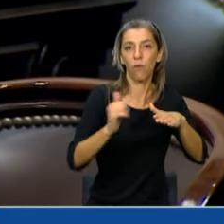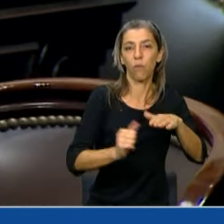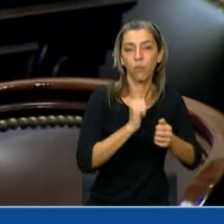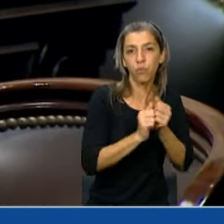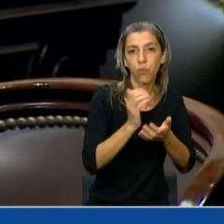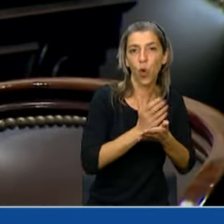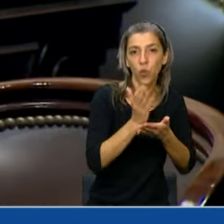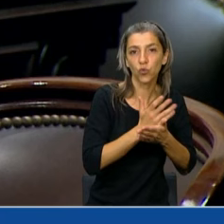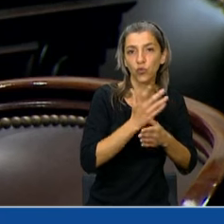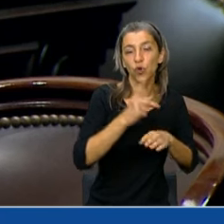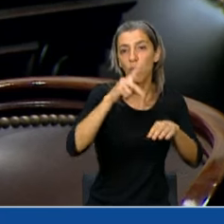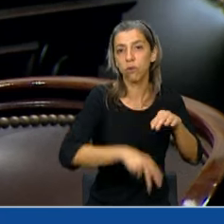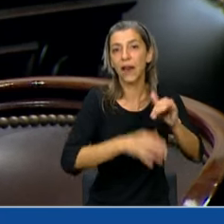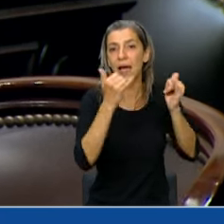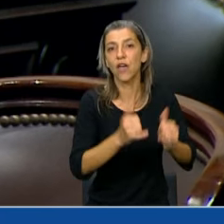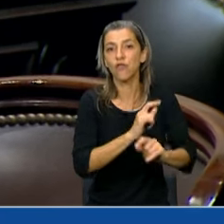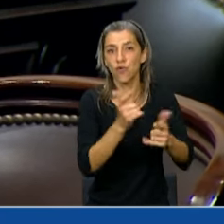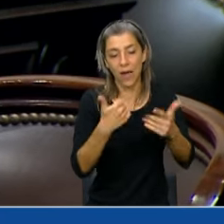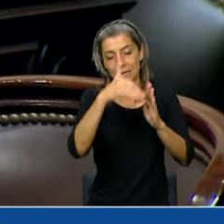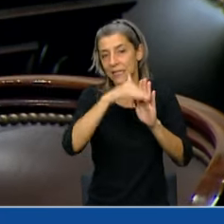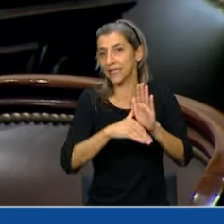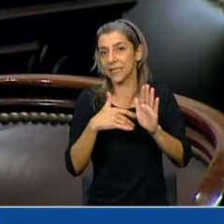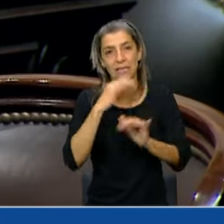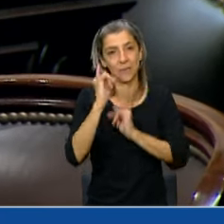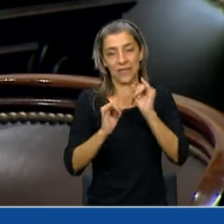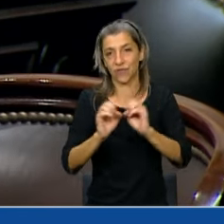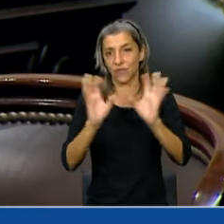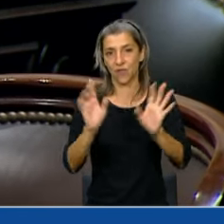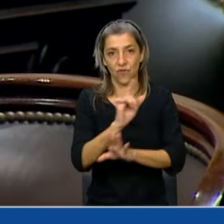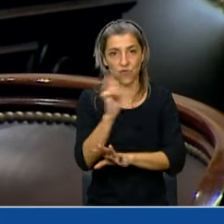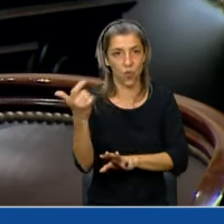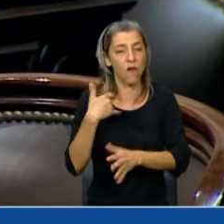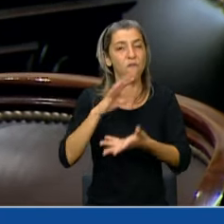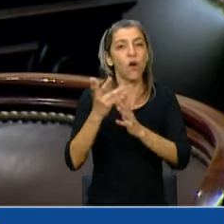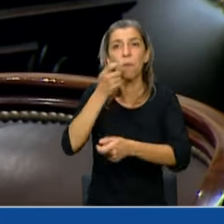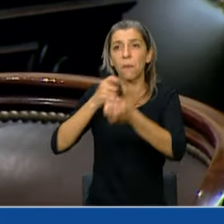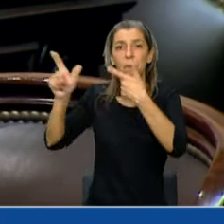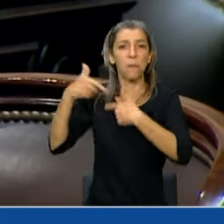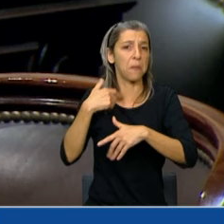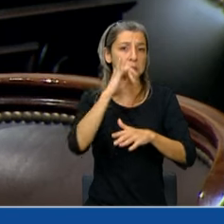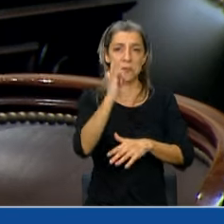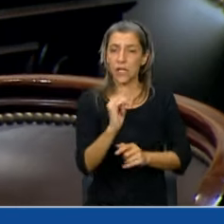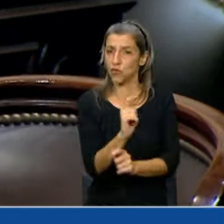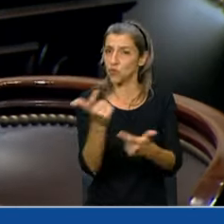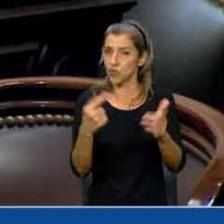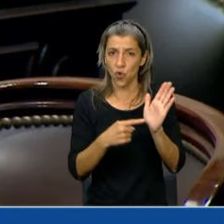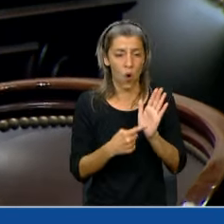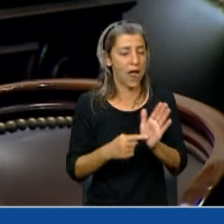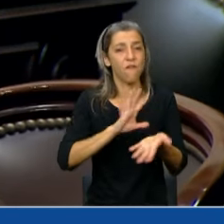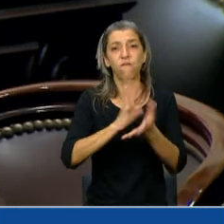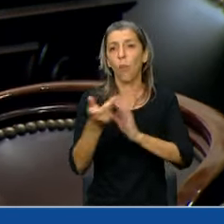exportación no están claros ni son comprensibles y tampoco son compatibles con las modalidades